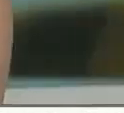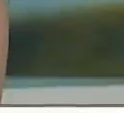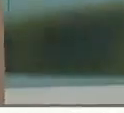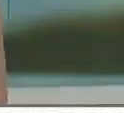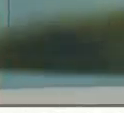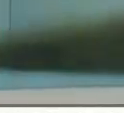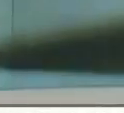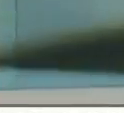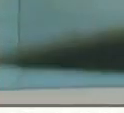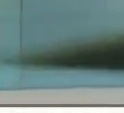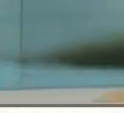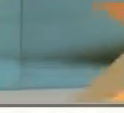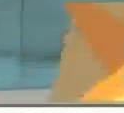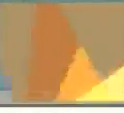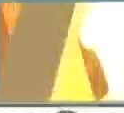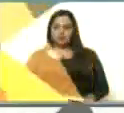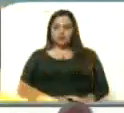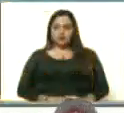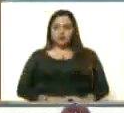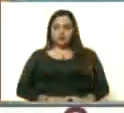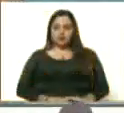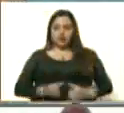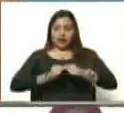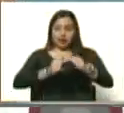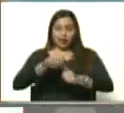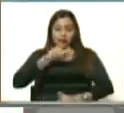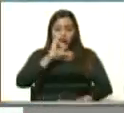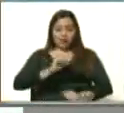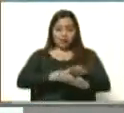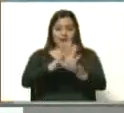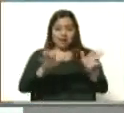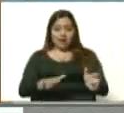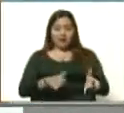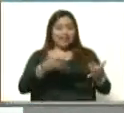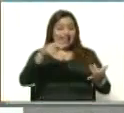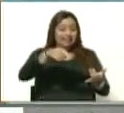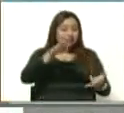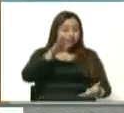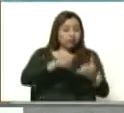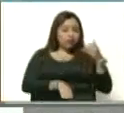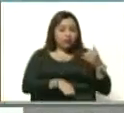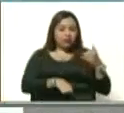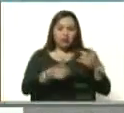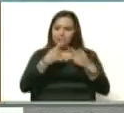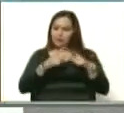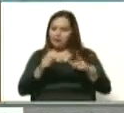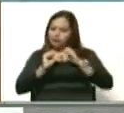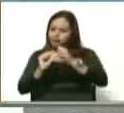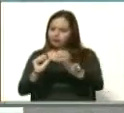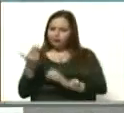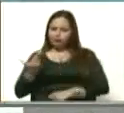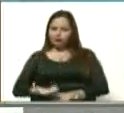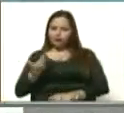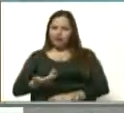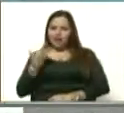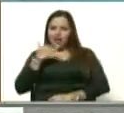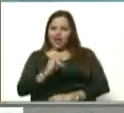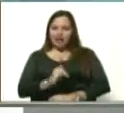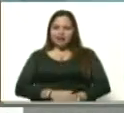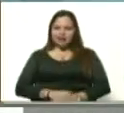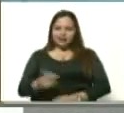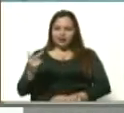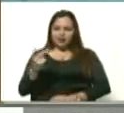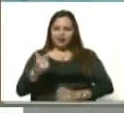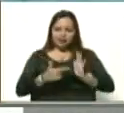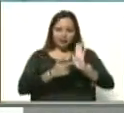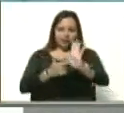Amigos, de vuelta con más de su programa Café en la Mañana. Y en esta última parte, pero no por ser la última, es menos importante, tenemos con nosotros y nos encanta mostrar